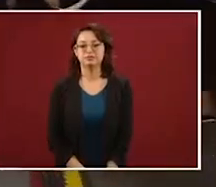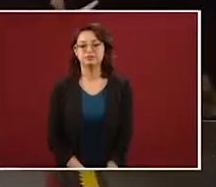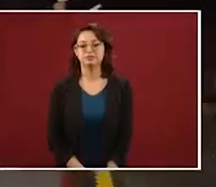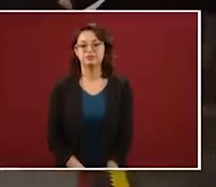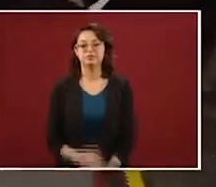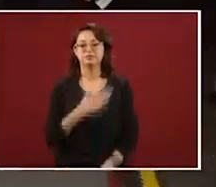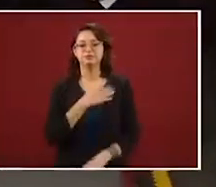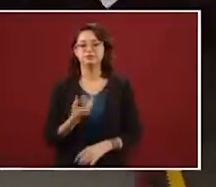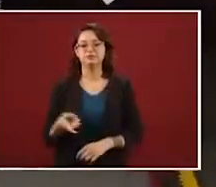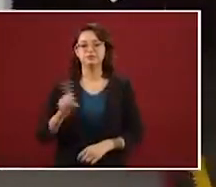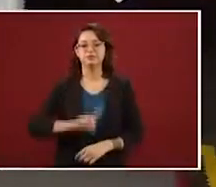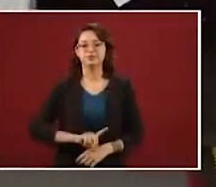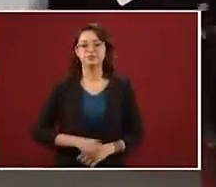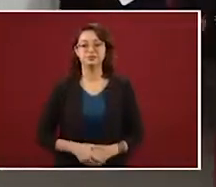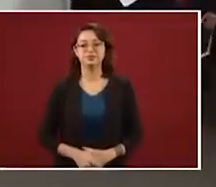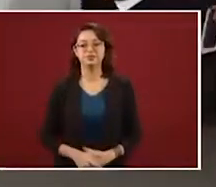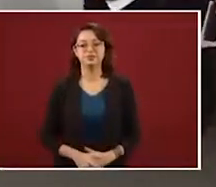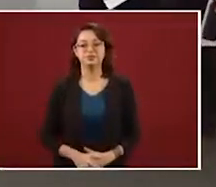Yes.